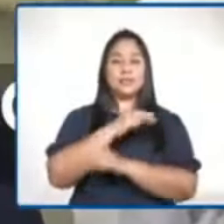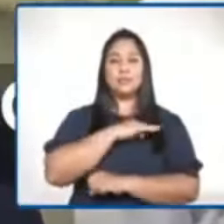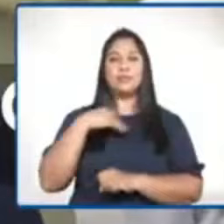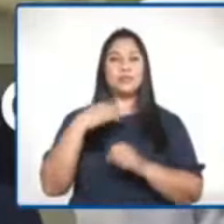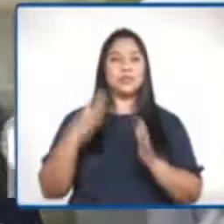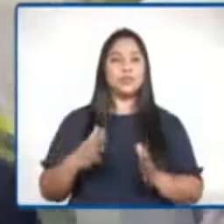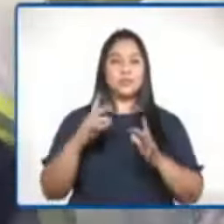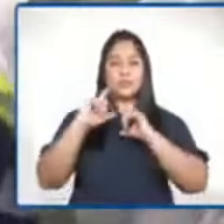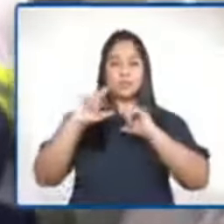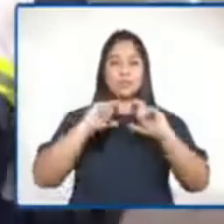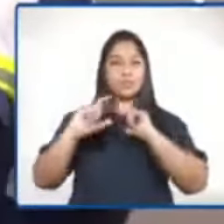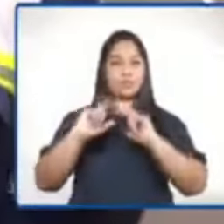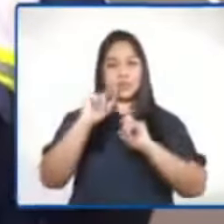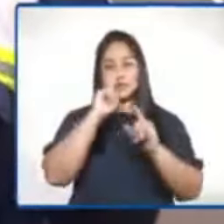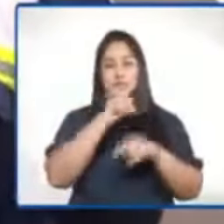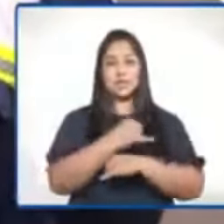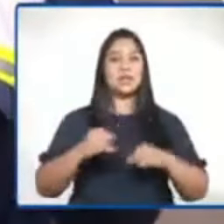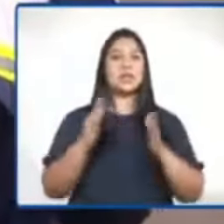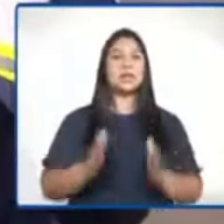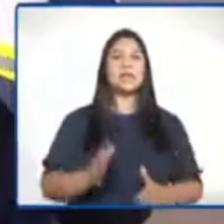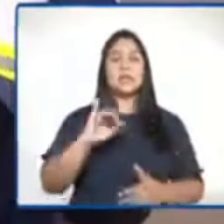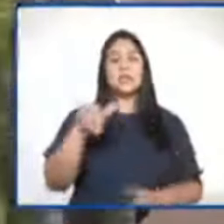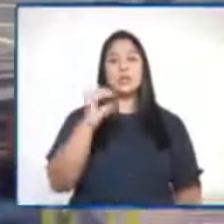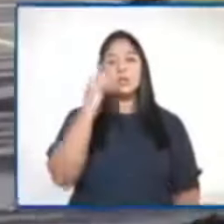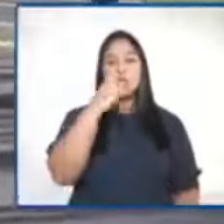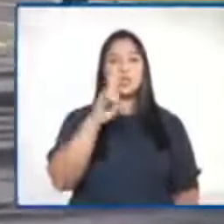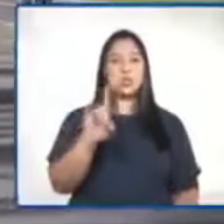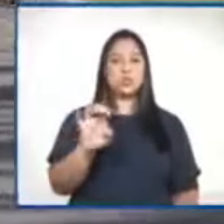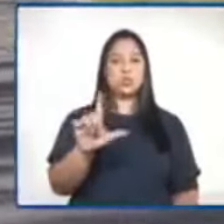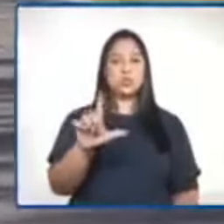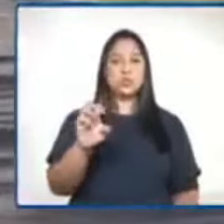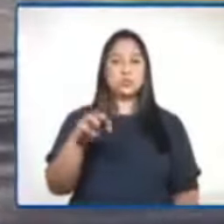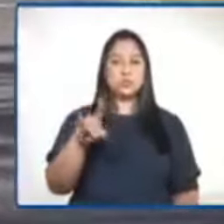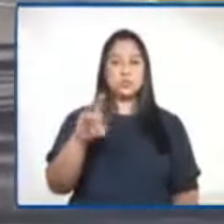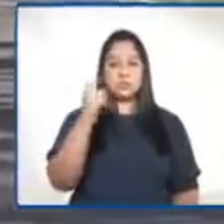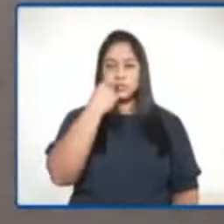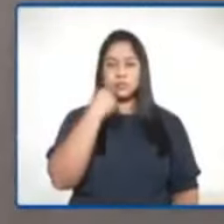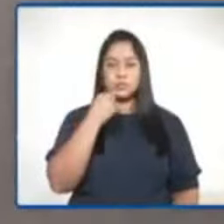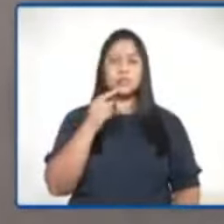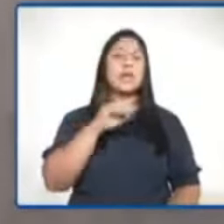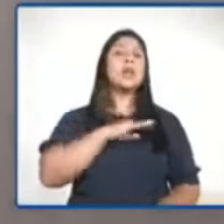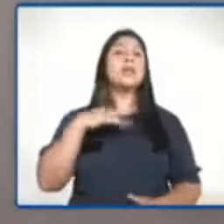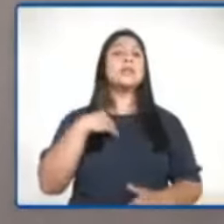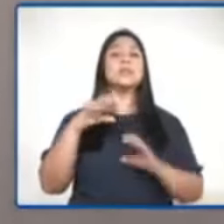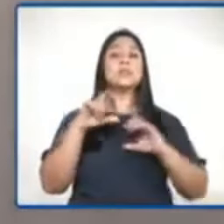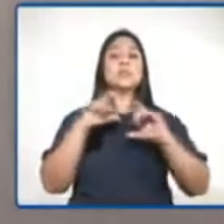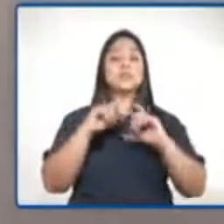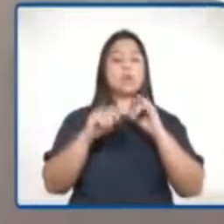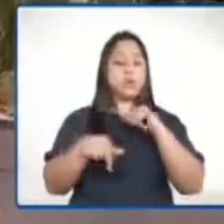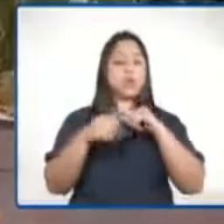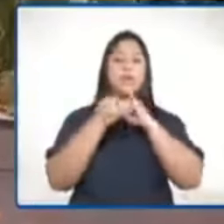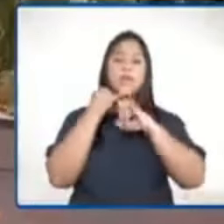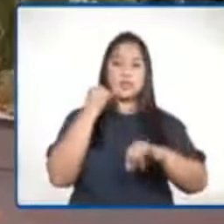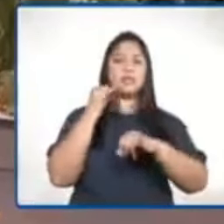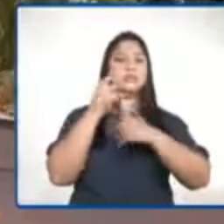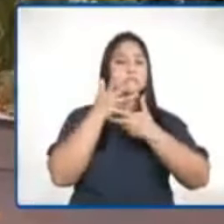de Comunicaciones, ingeniero Josué Lemus. El Ministerio de Comunicaciones finalizó una obra